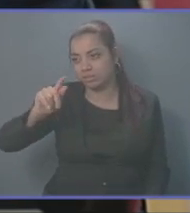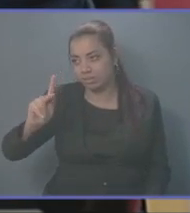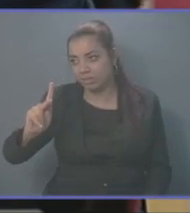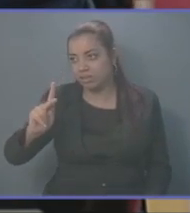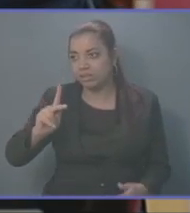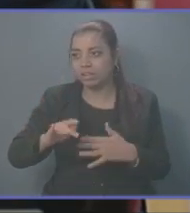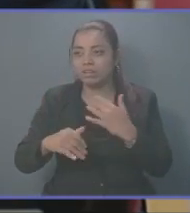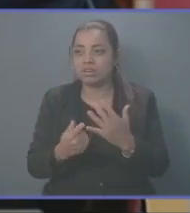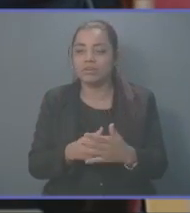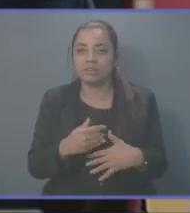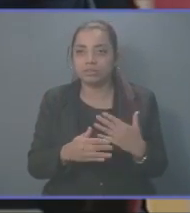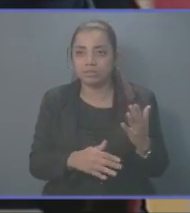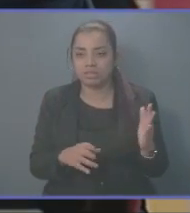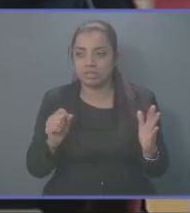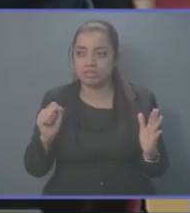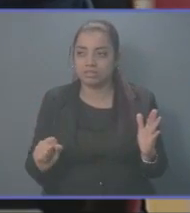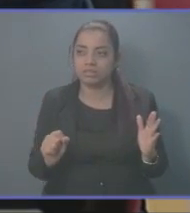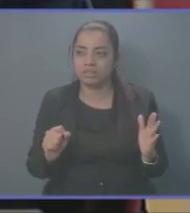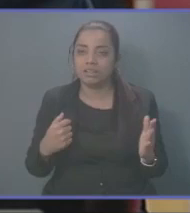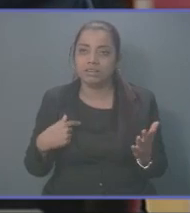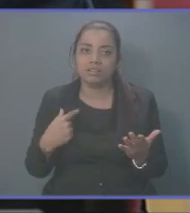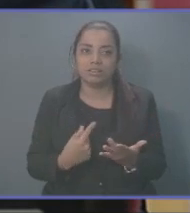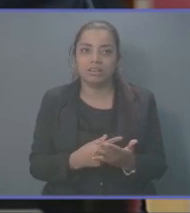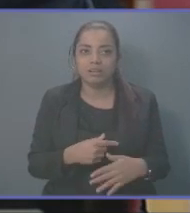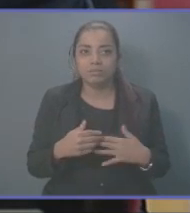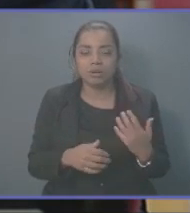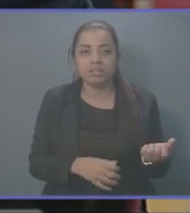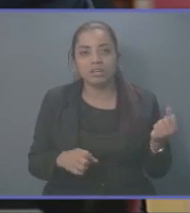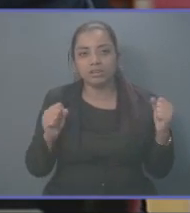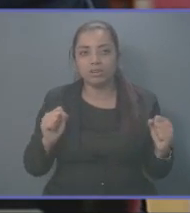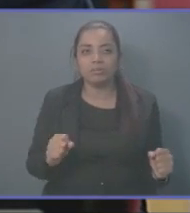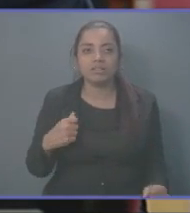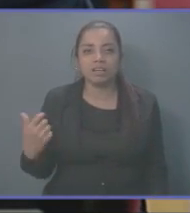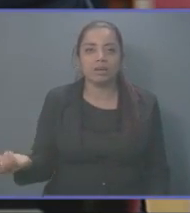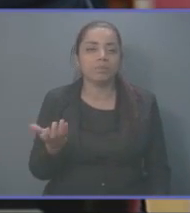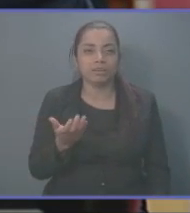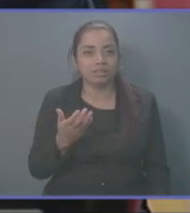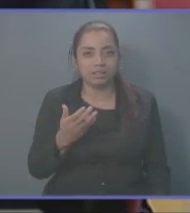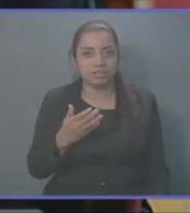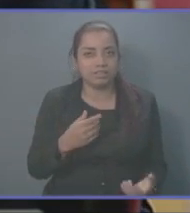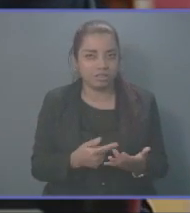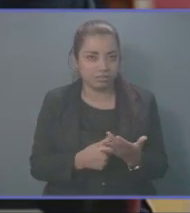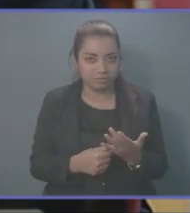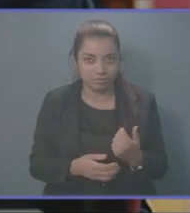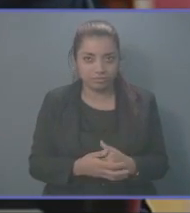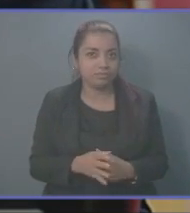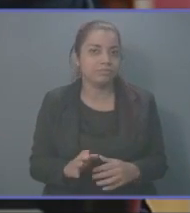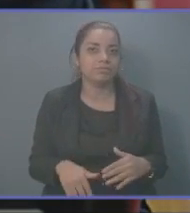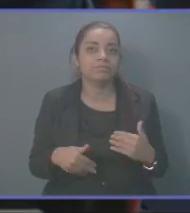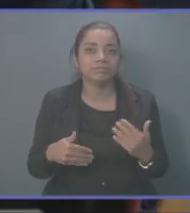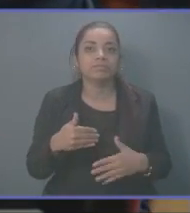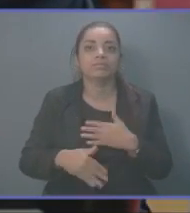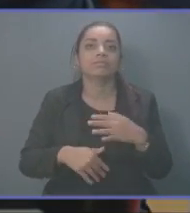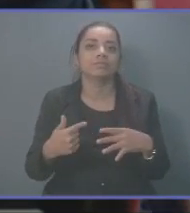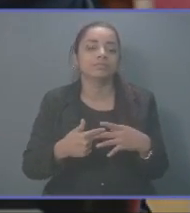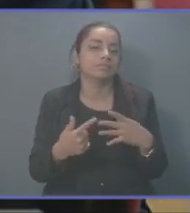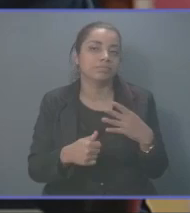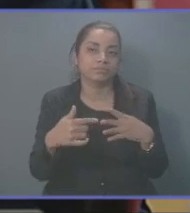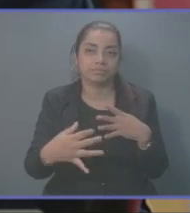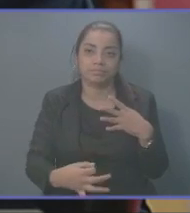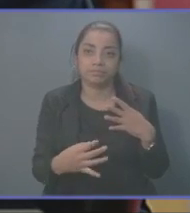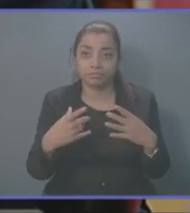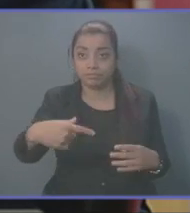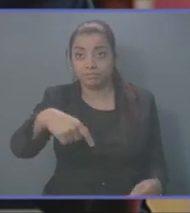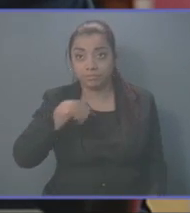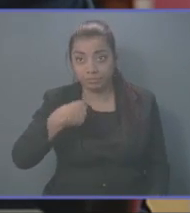3 de la presente ley. En ningún caso habrá lugar a devoluciones. Para los efectos de la presente ley deberá